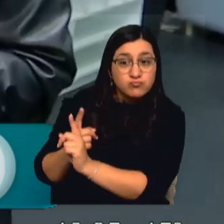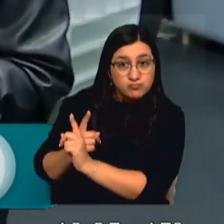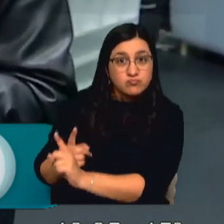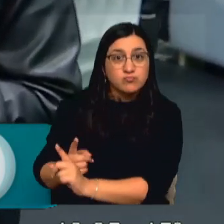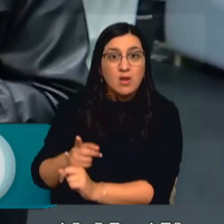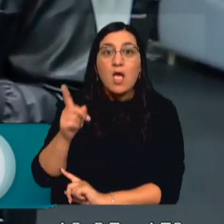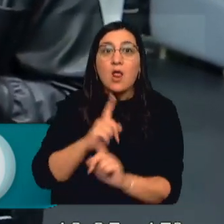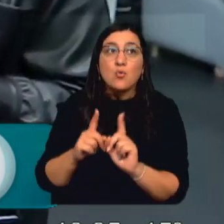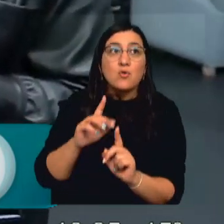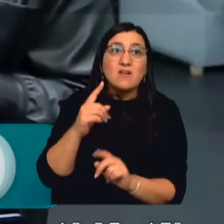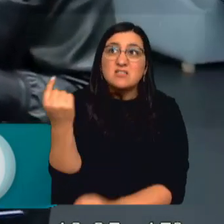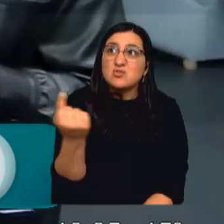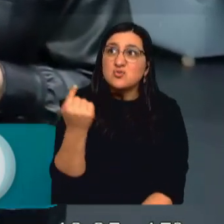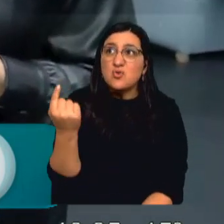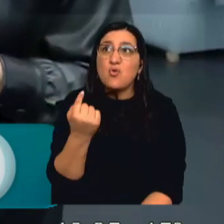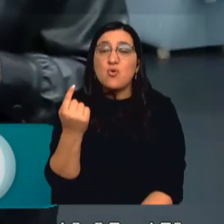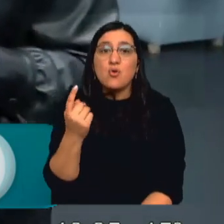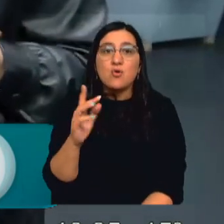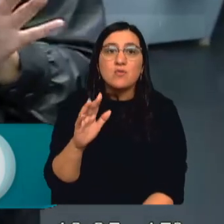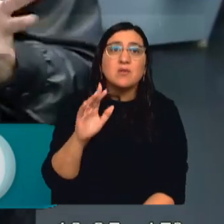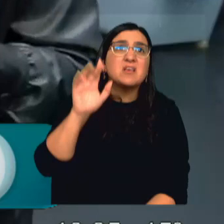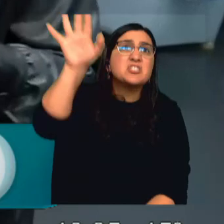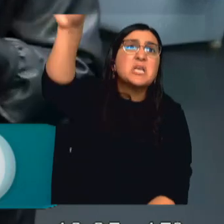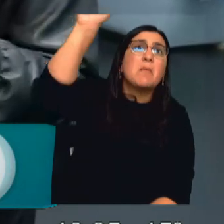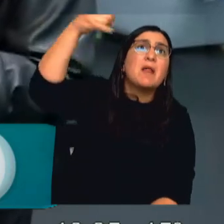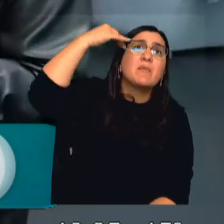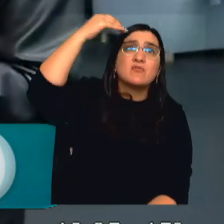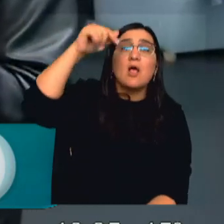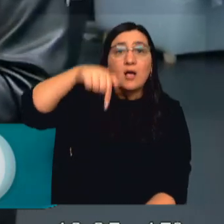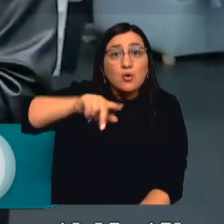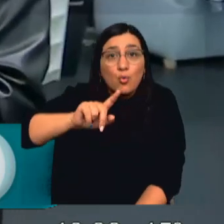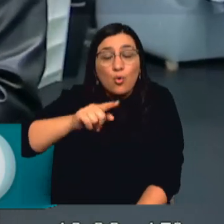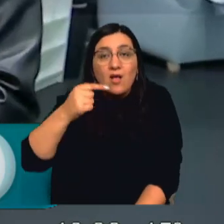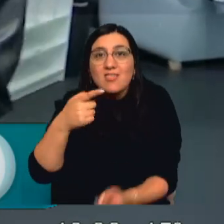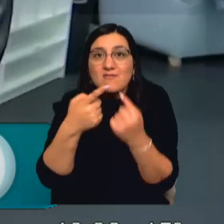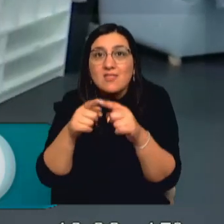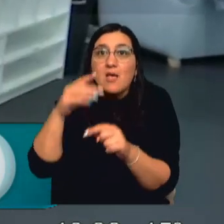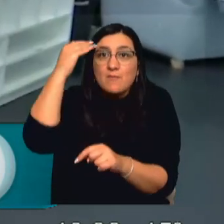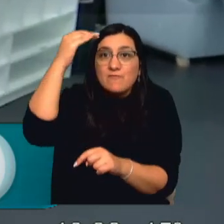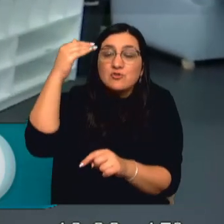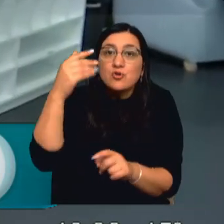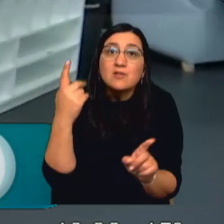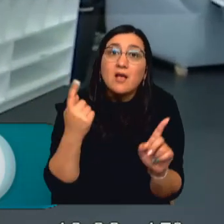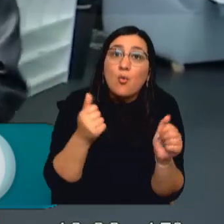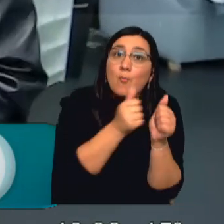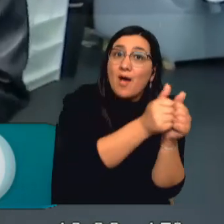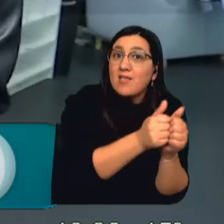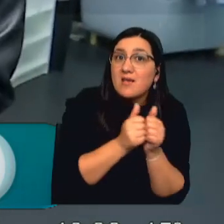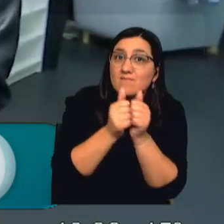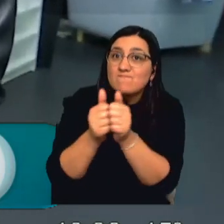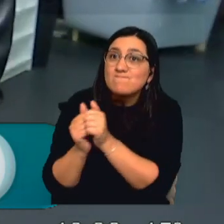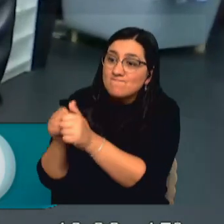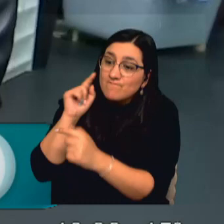lugares, que vas y quedás medio ahí, tenés que perseguirlo vos al profe. Mira, la Bartola, acá realmente es, doy fe, que te acompañan en